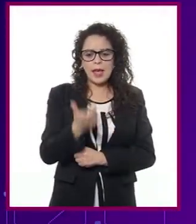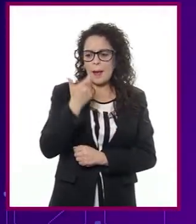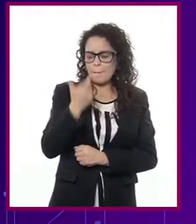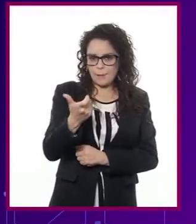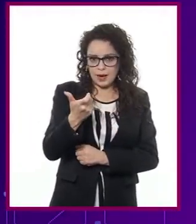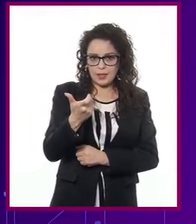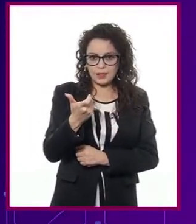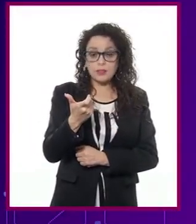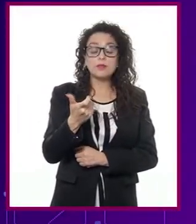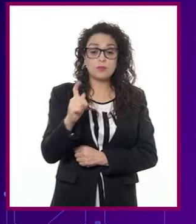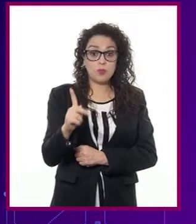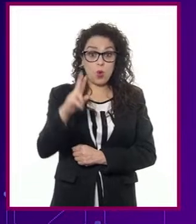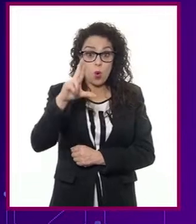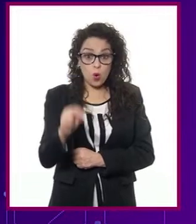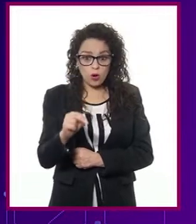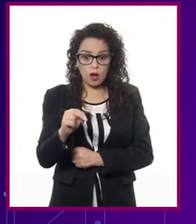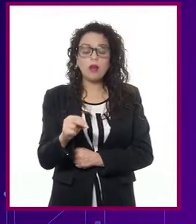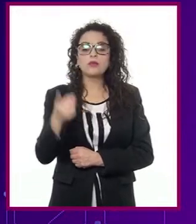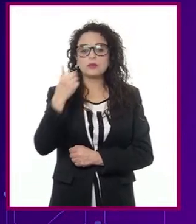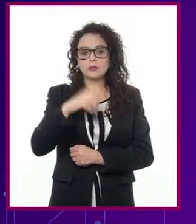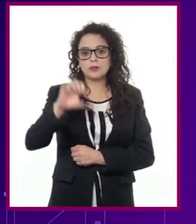cobre puro equivale a